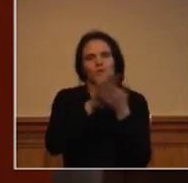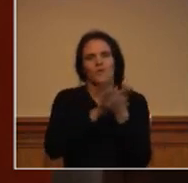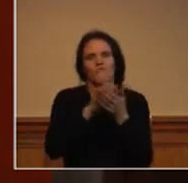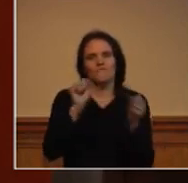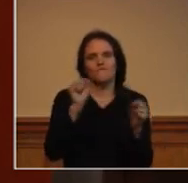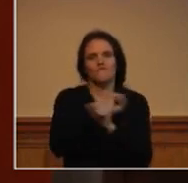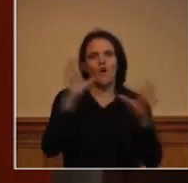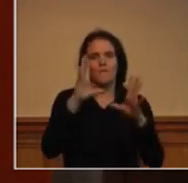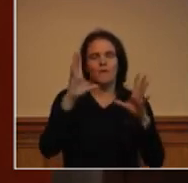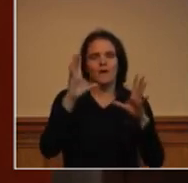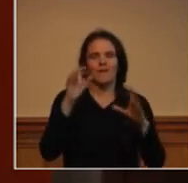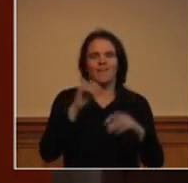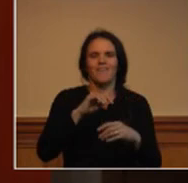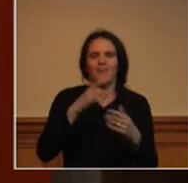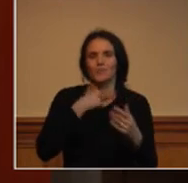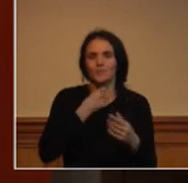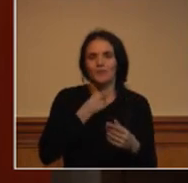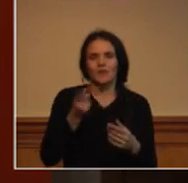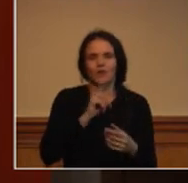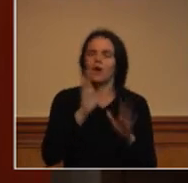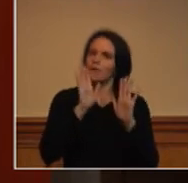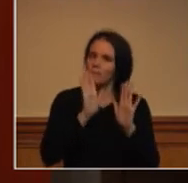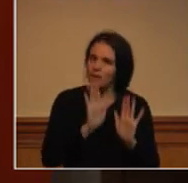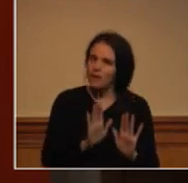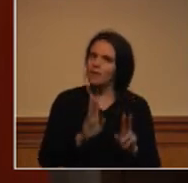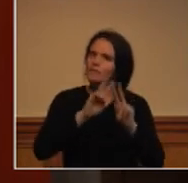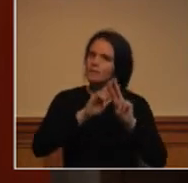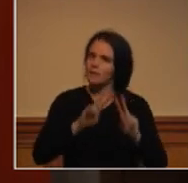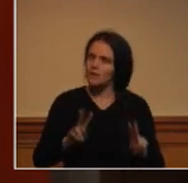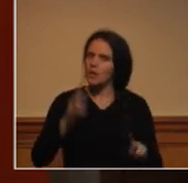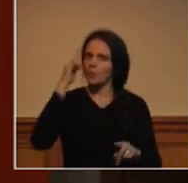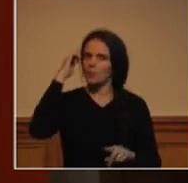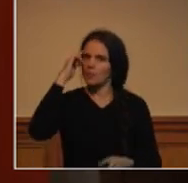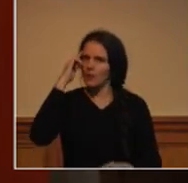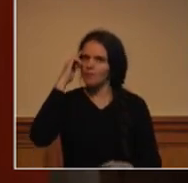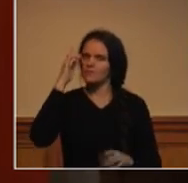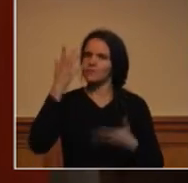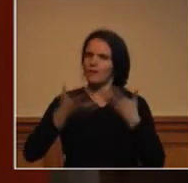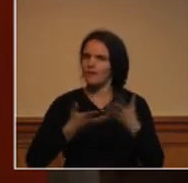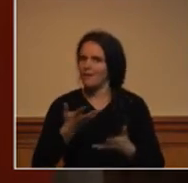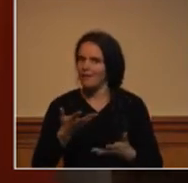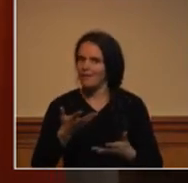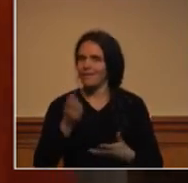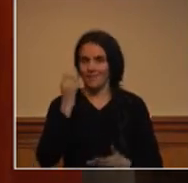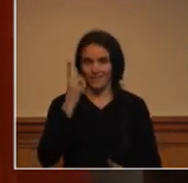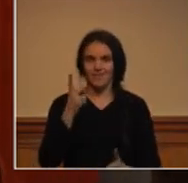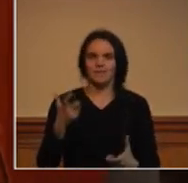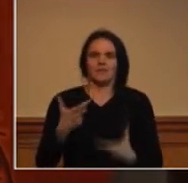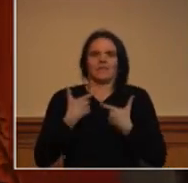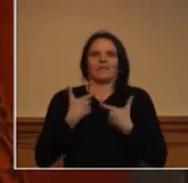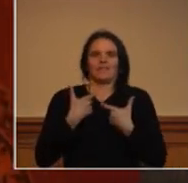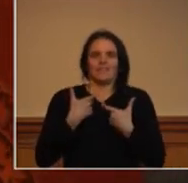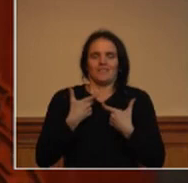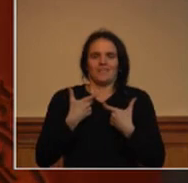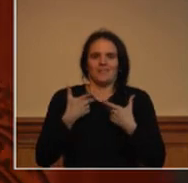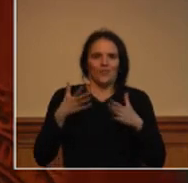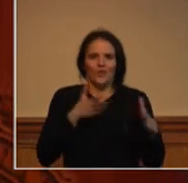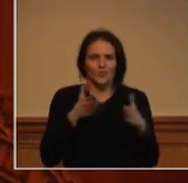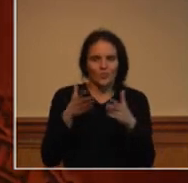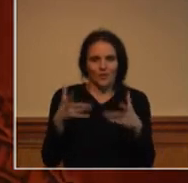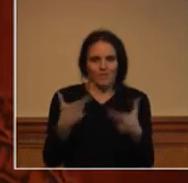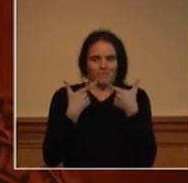solamente espera, para, piensa, actúa, ya es un trabajo